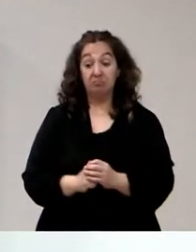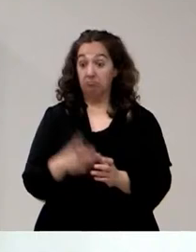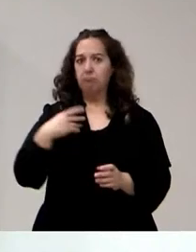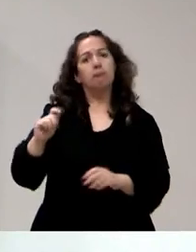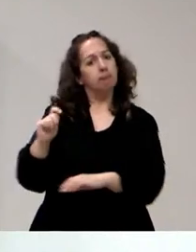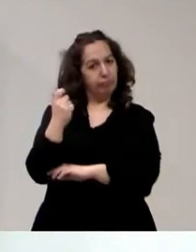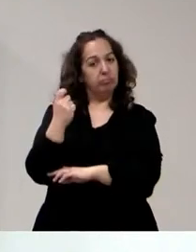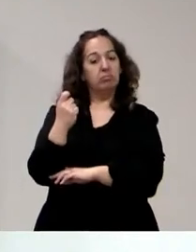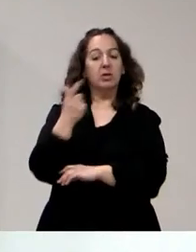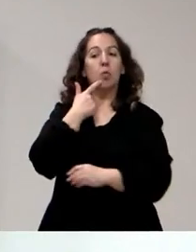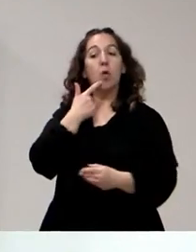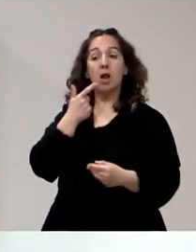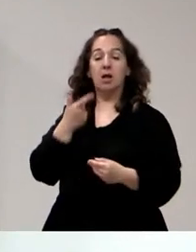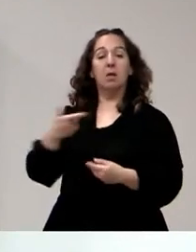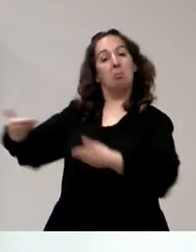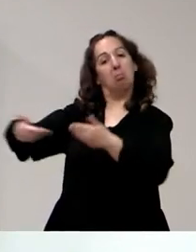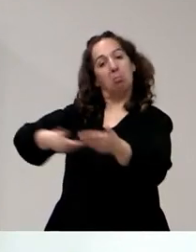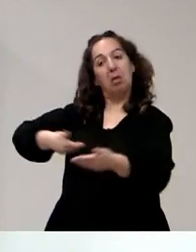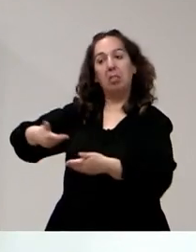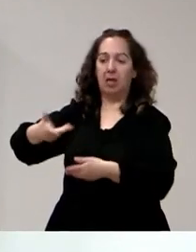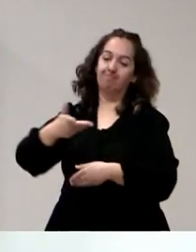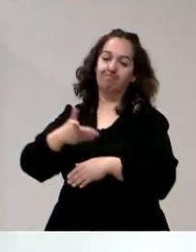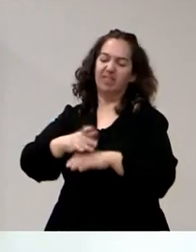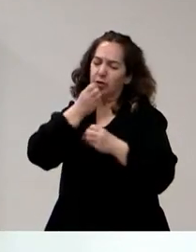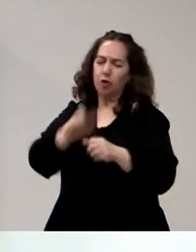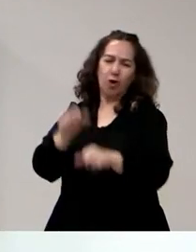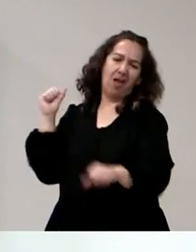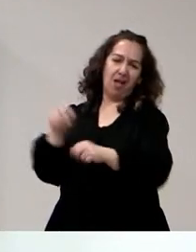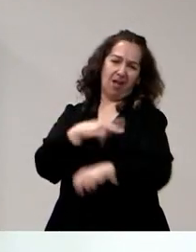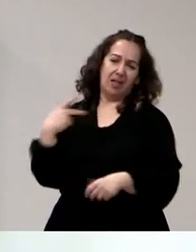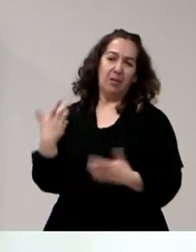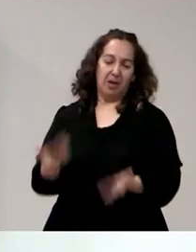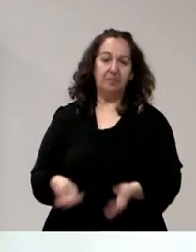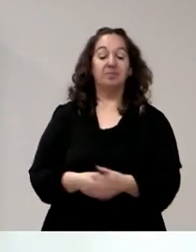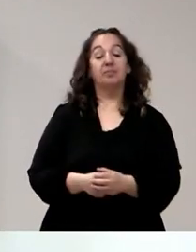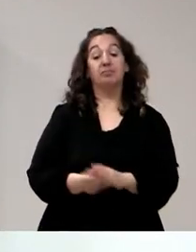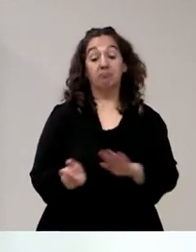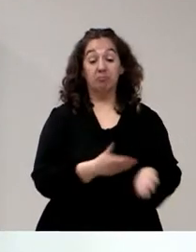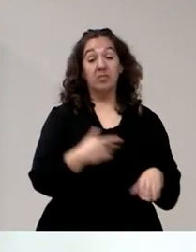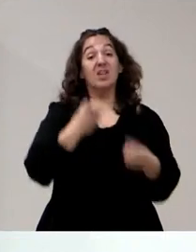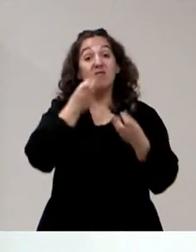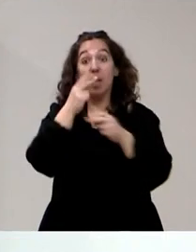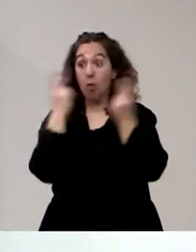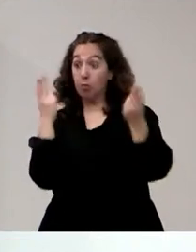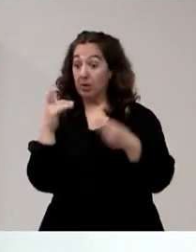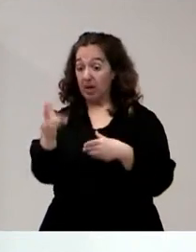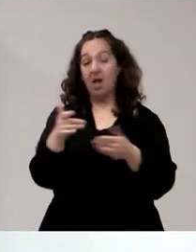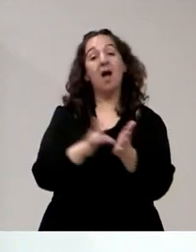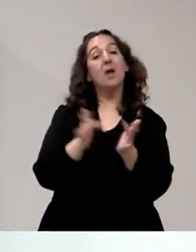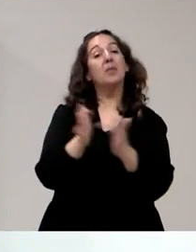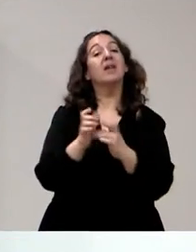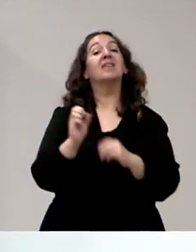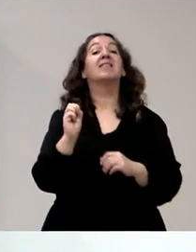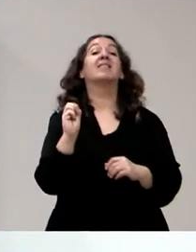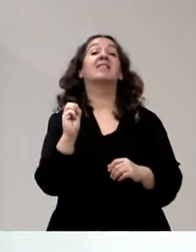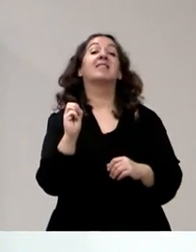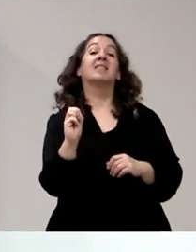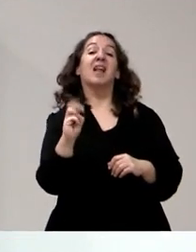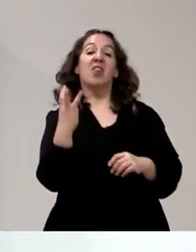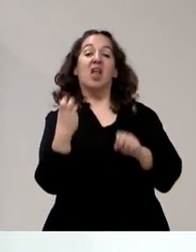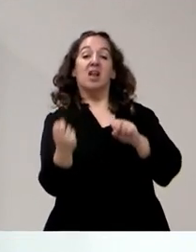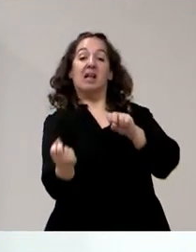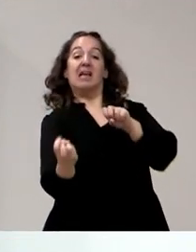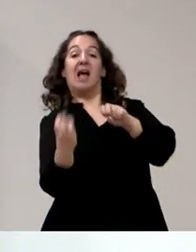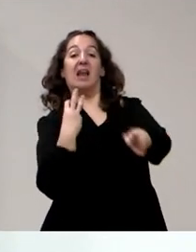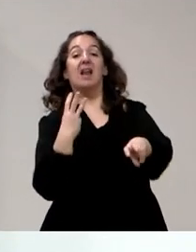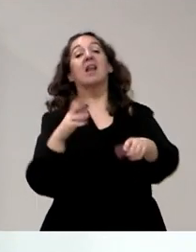satisfacer una demanda histórica de cantabria vamos a someter a información pública en abril el proyecto de Tercer carril de la a 67